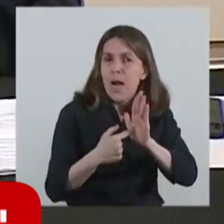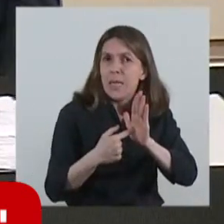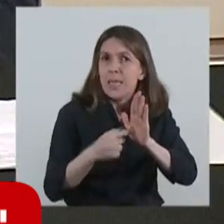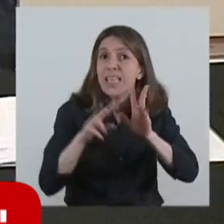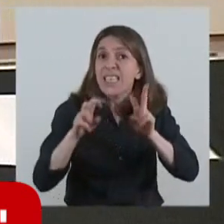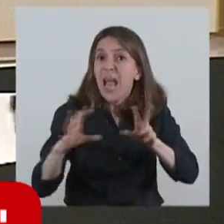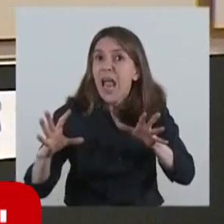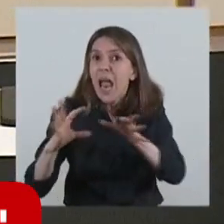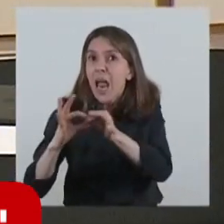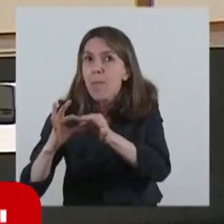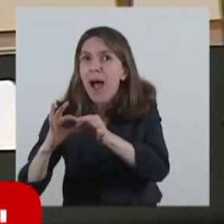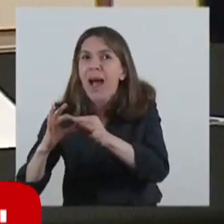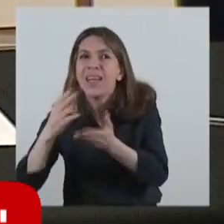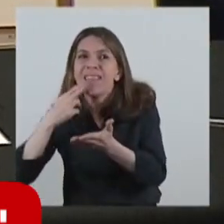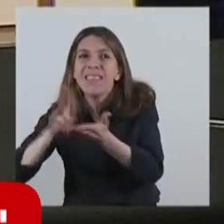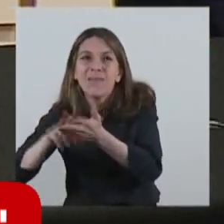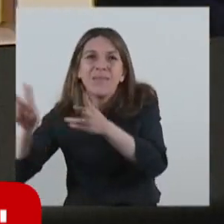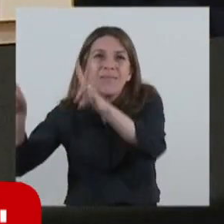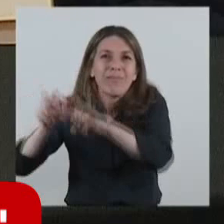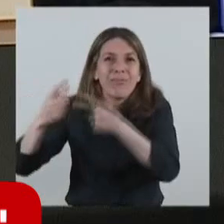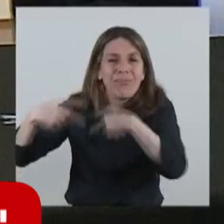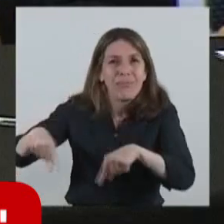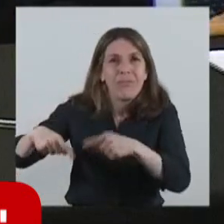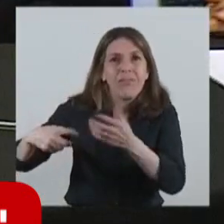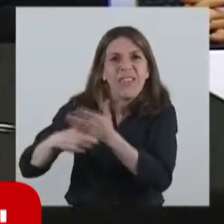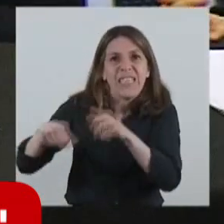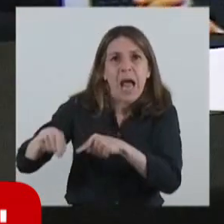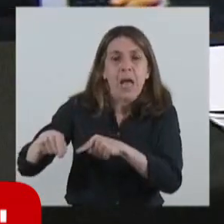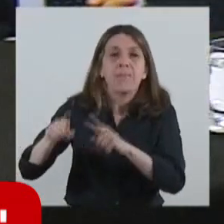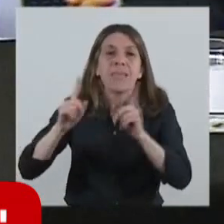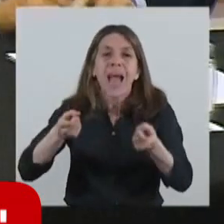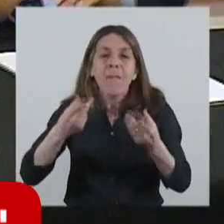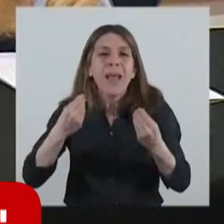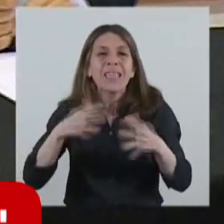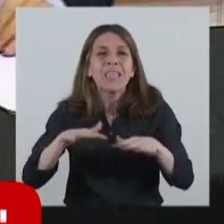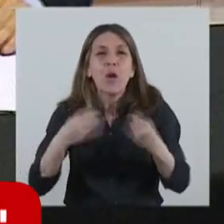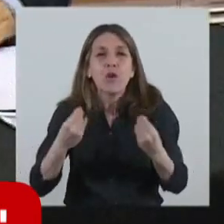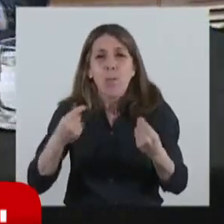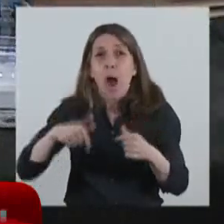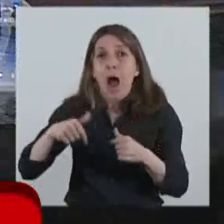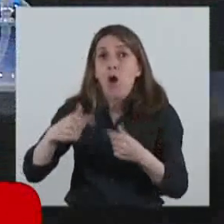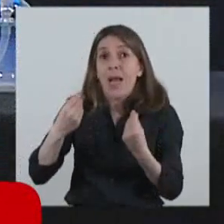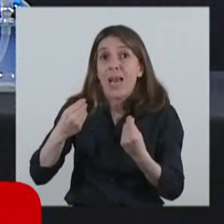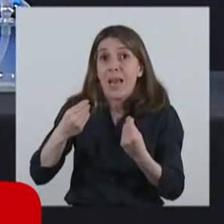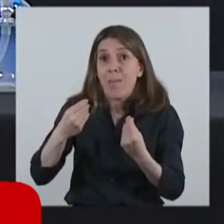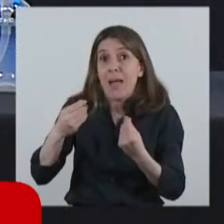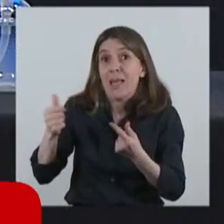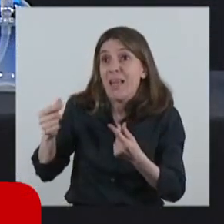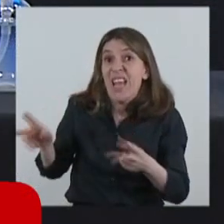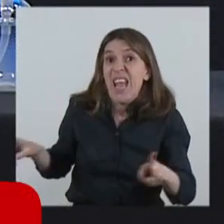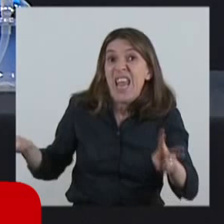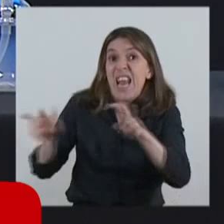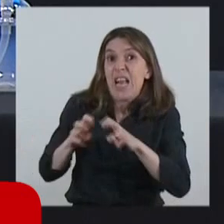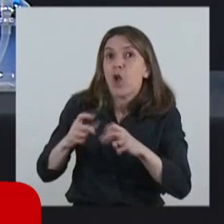esquema fiscal planteado, y que además, lo que está ocurriendo es que los ingresos fiscales, tanto en el